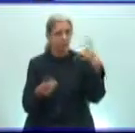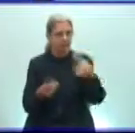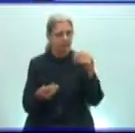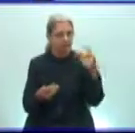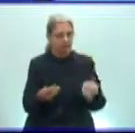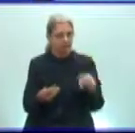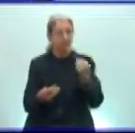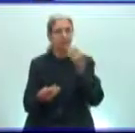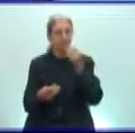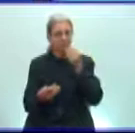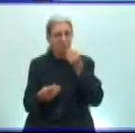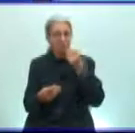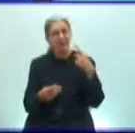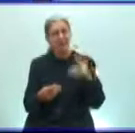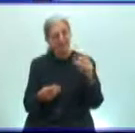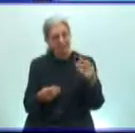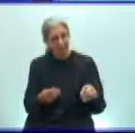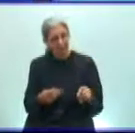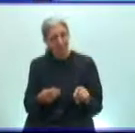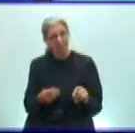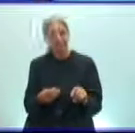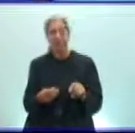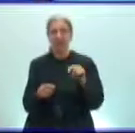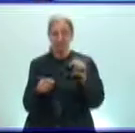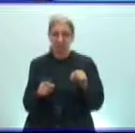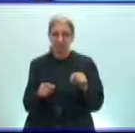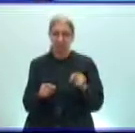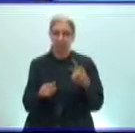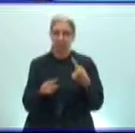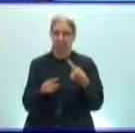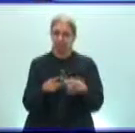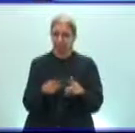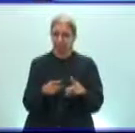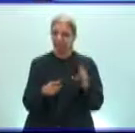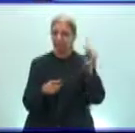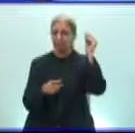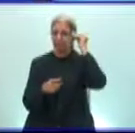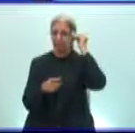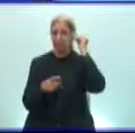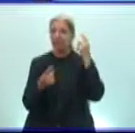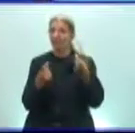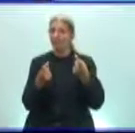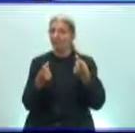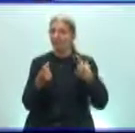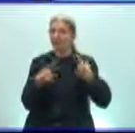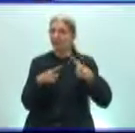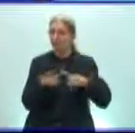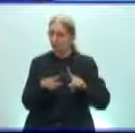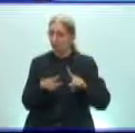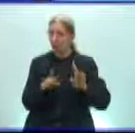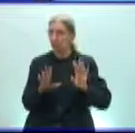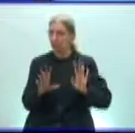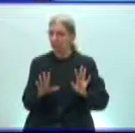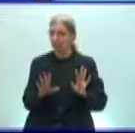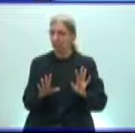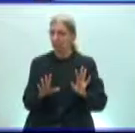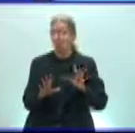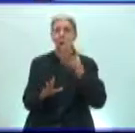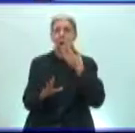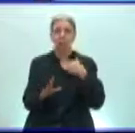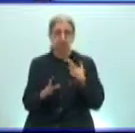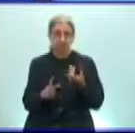nosotros orientamos inicialmente. Vamos entonces a continuar aprendiendo y recuerden que nos falta una ecuación para aprender cómo se